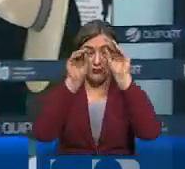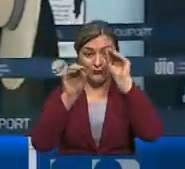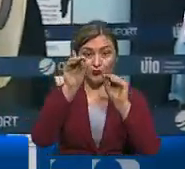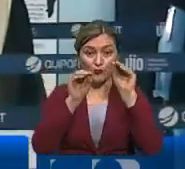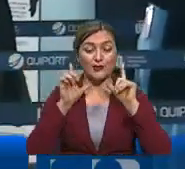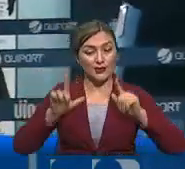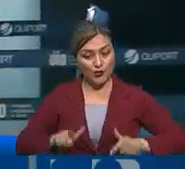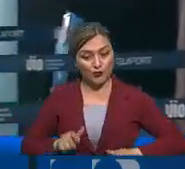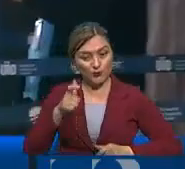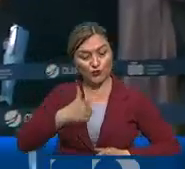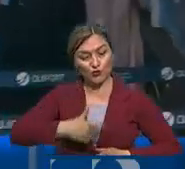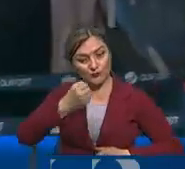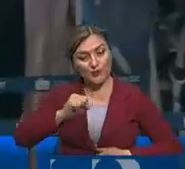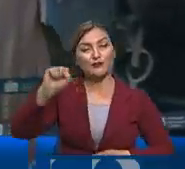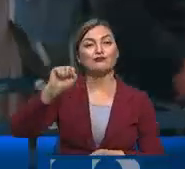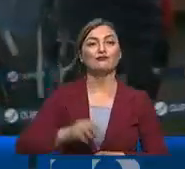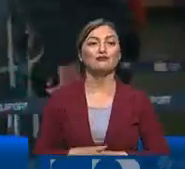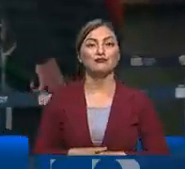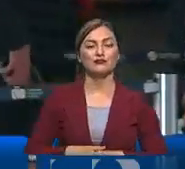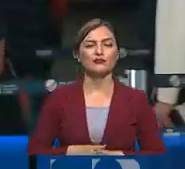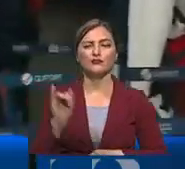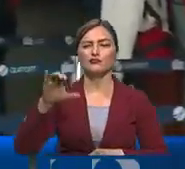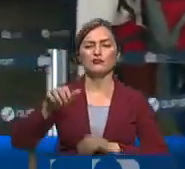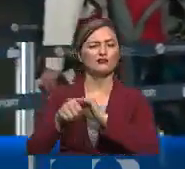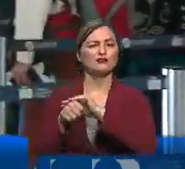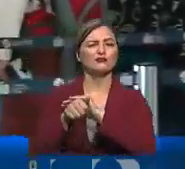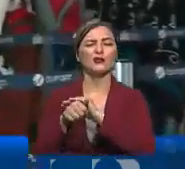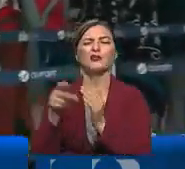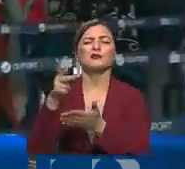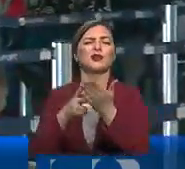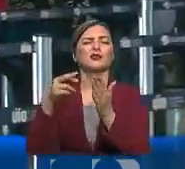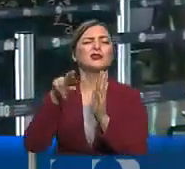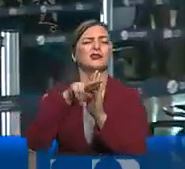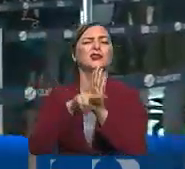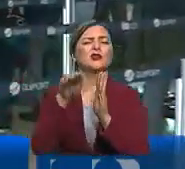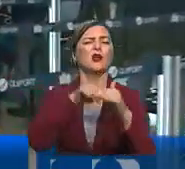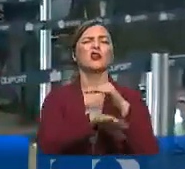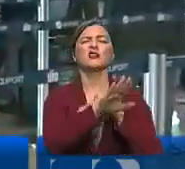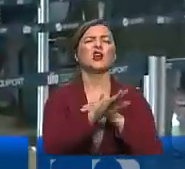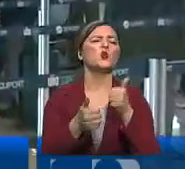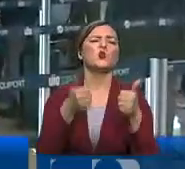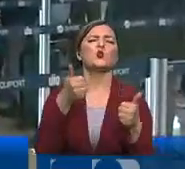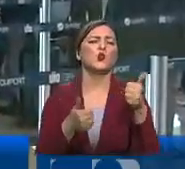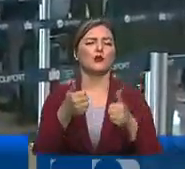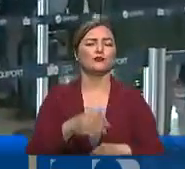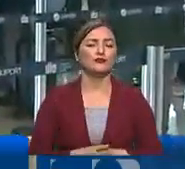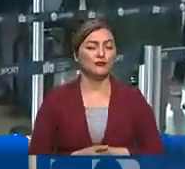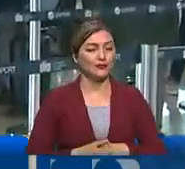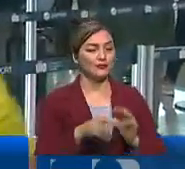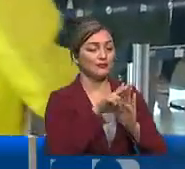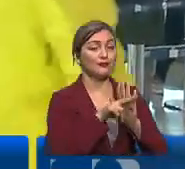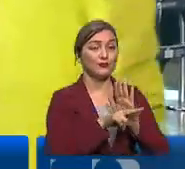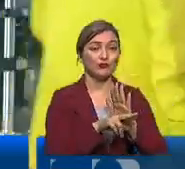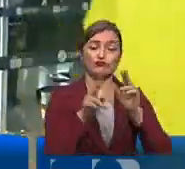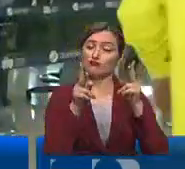declaración de salud del viajero. ¿Qué pasa ahora con las Islas Galápagos? ¿Cuáles son los requisitos para ingresar a las Islas Encantadas? Se han homologado los requisitos